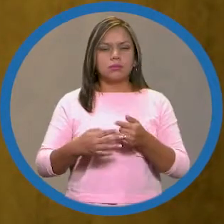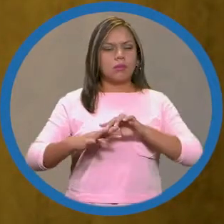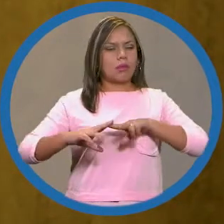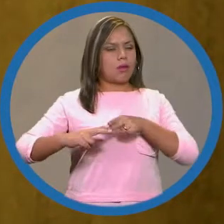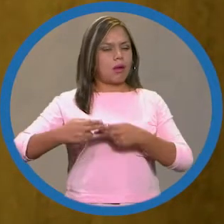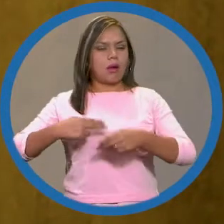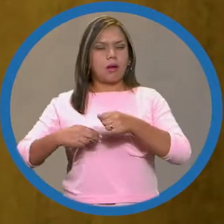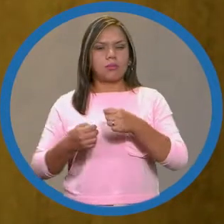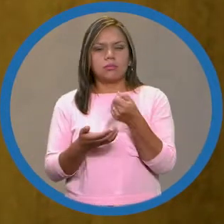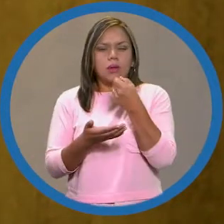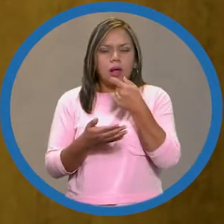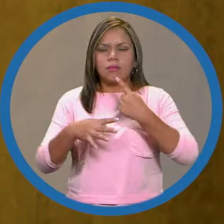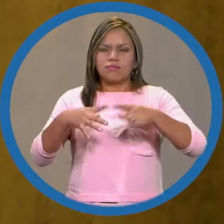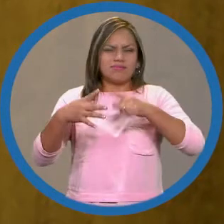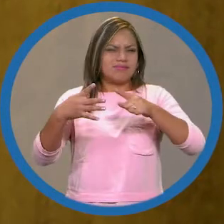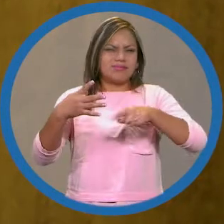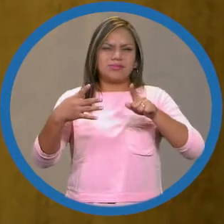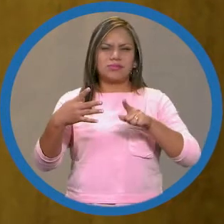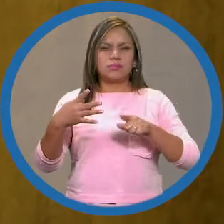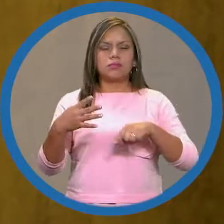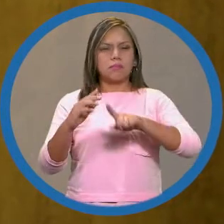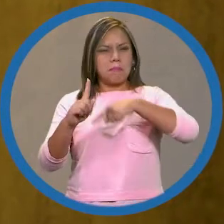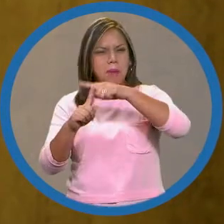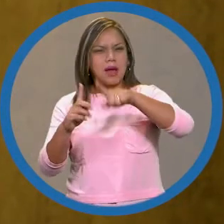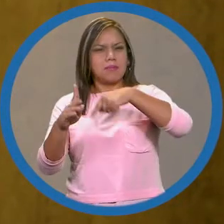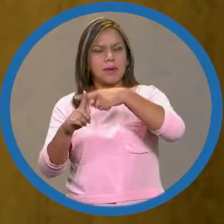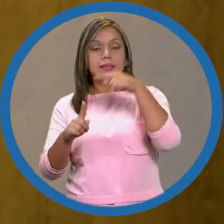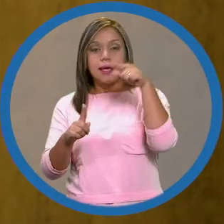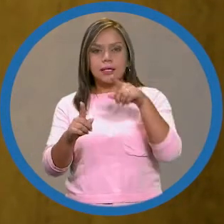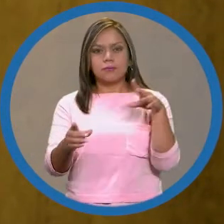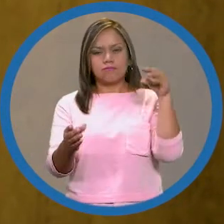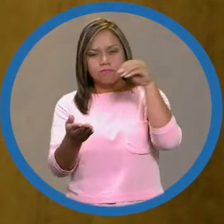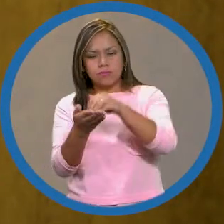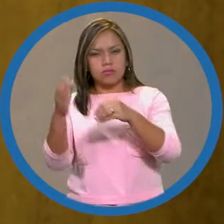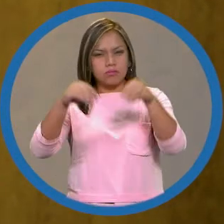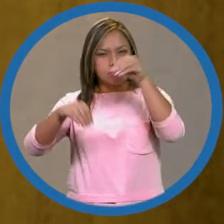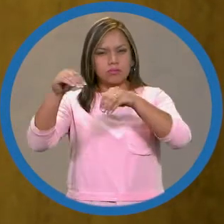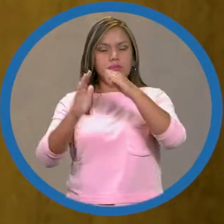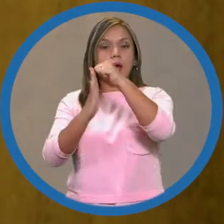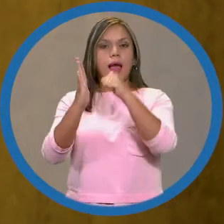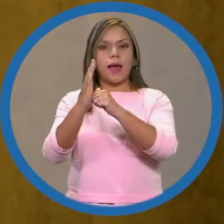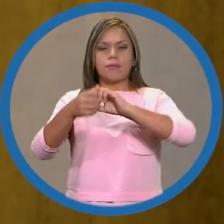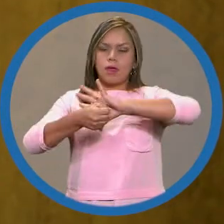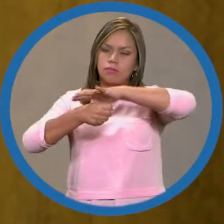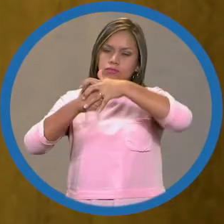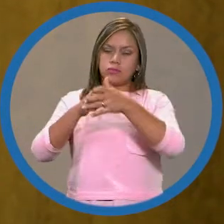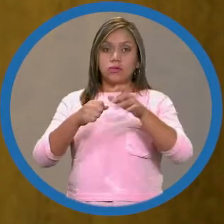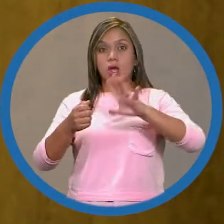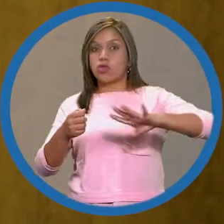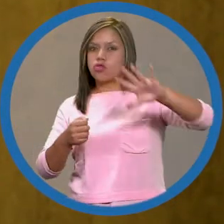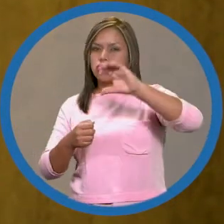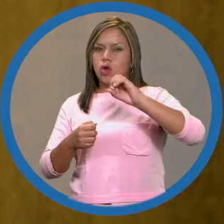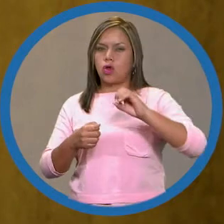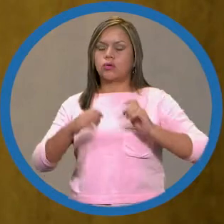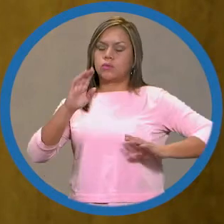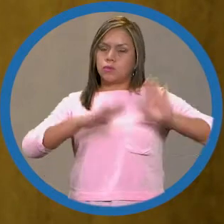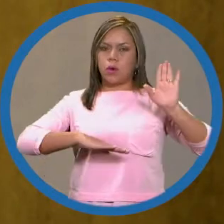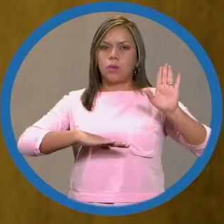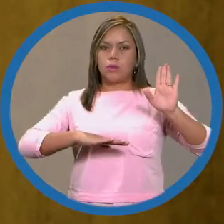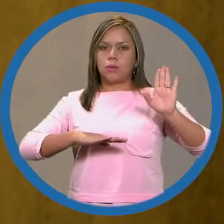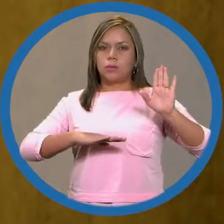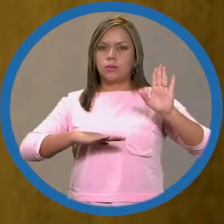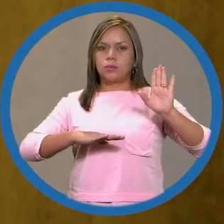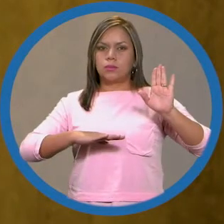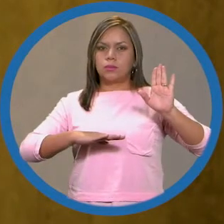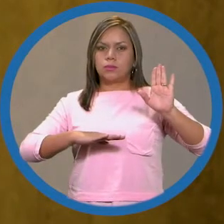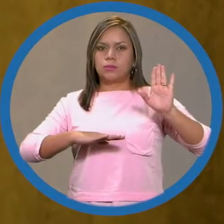de estupefacientes y delitos conexos forma parte de una agenda global y en la que todos estamos llamados y